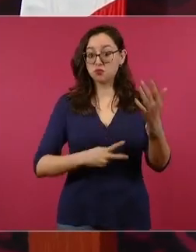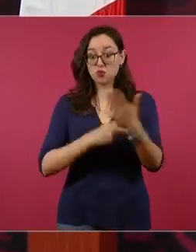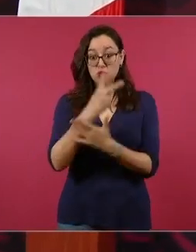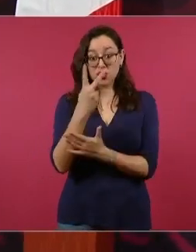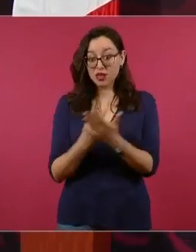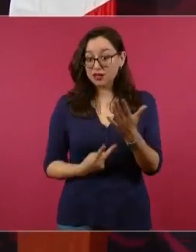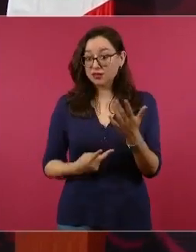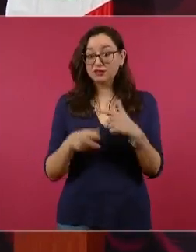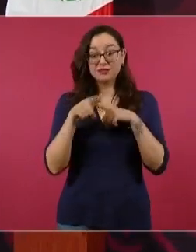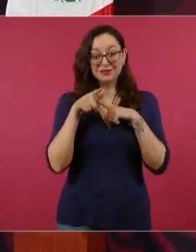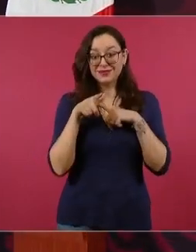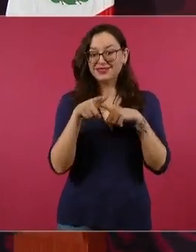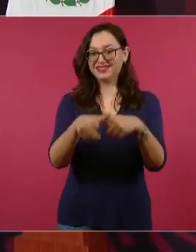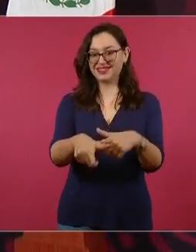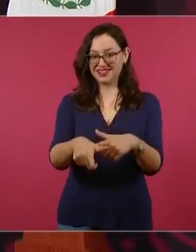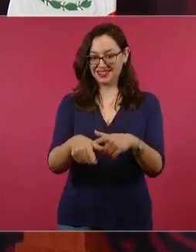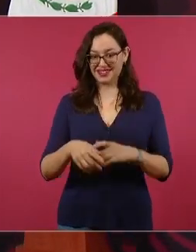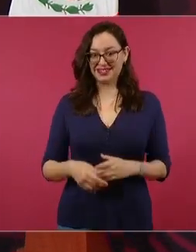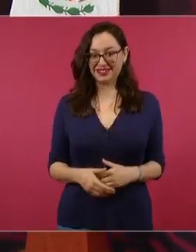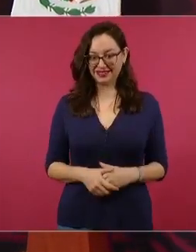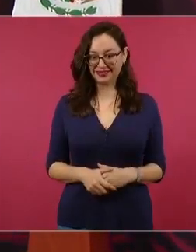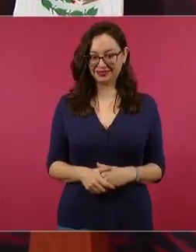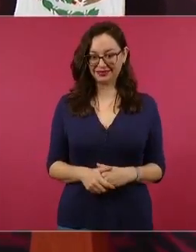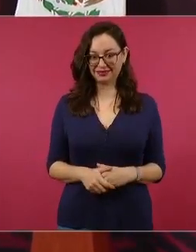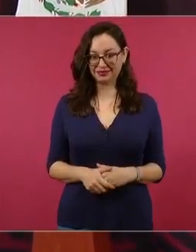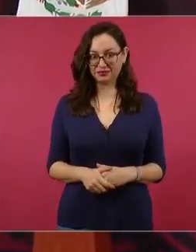No van a gobernar